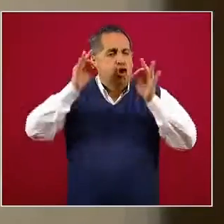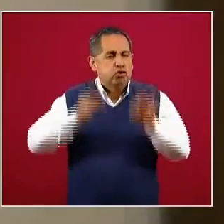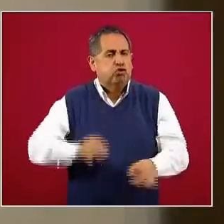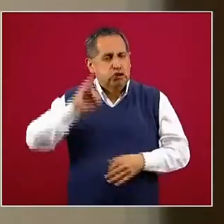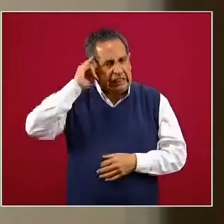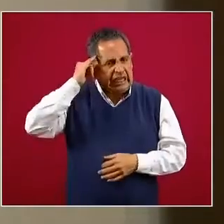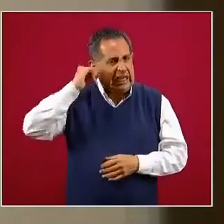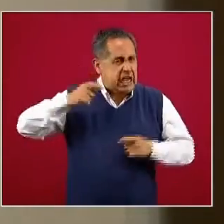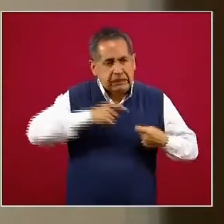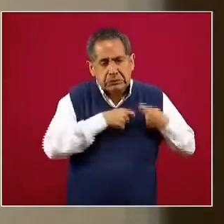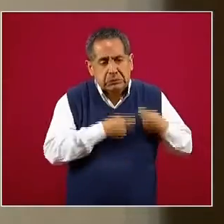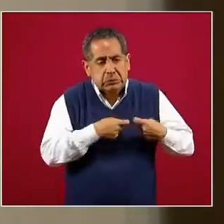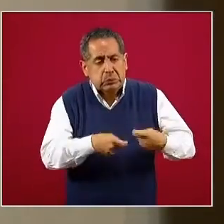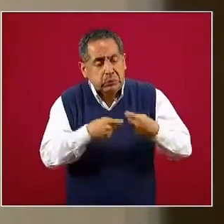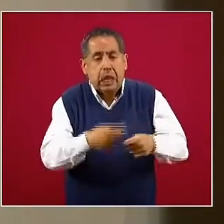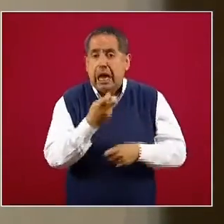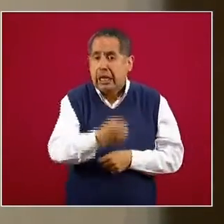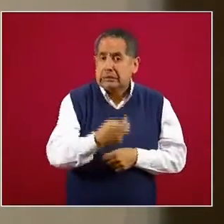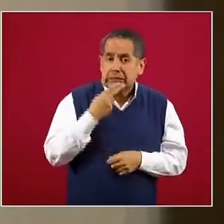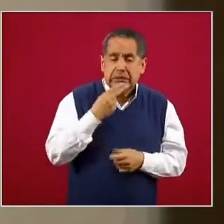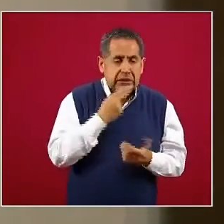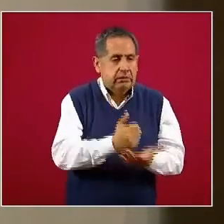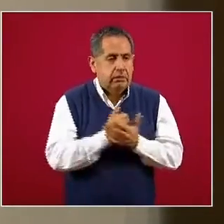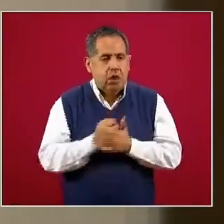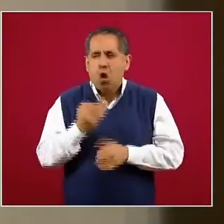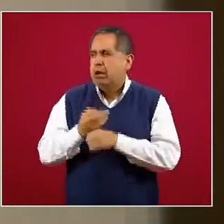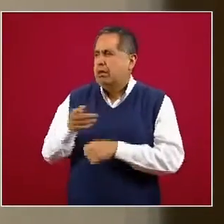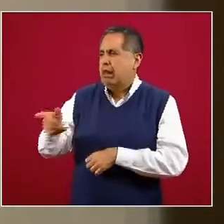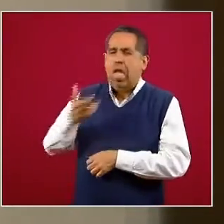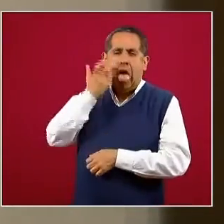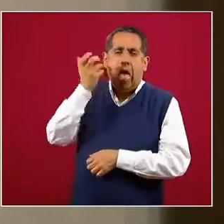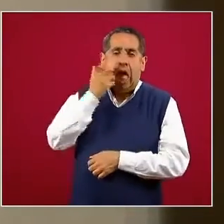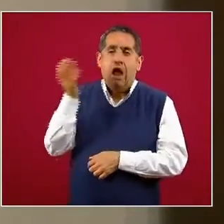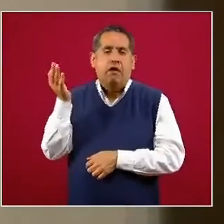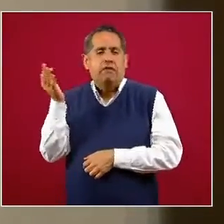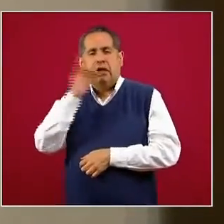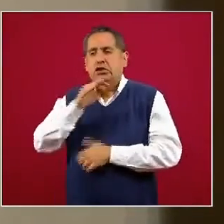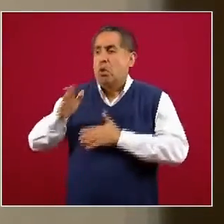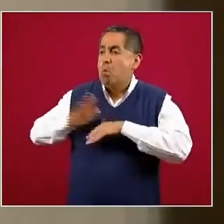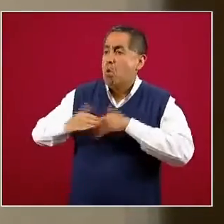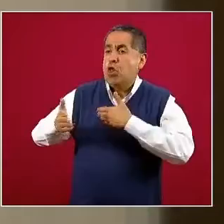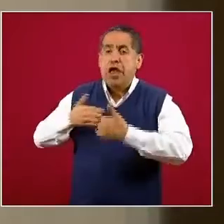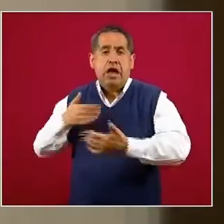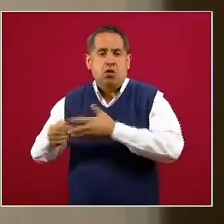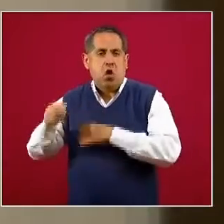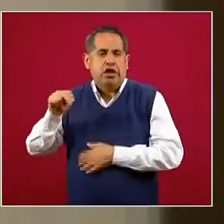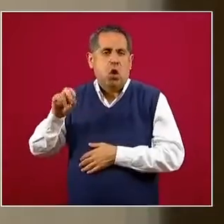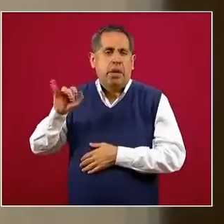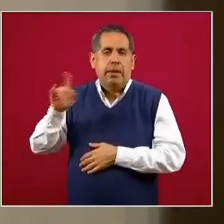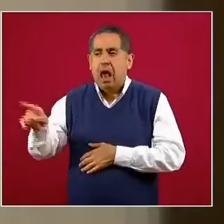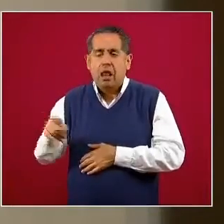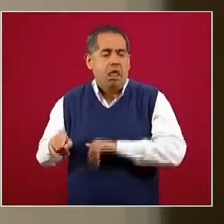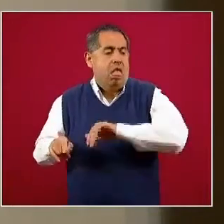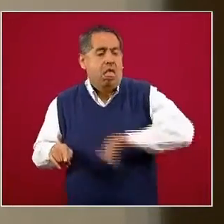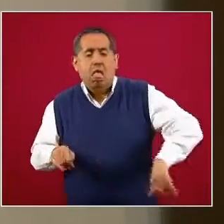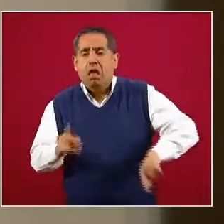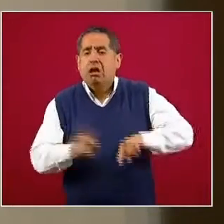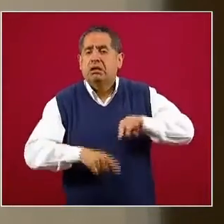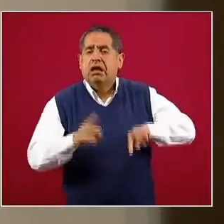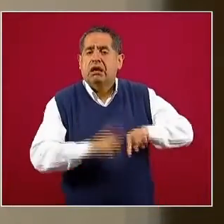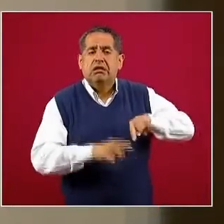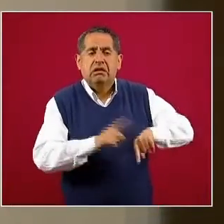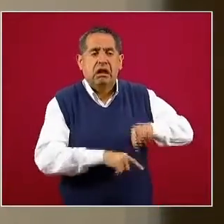Puebla. Y finalmente decirles que cuentan con la Secretaría de Agricultura y Desarrollo Rural,